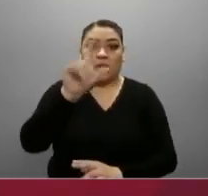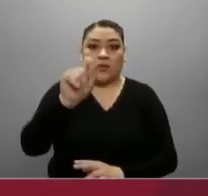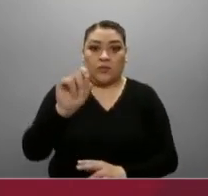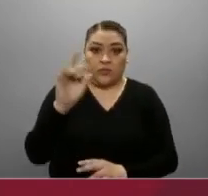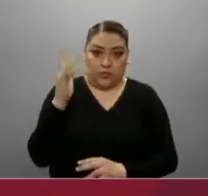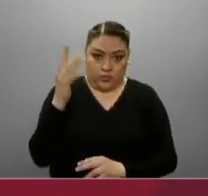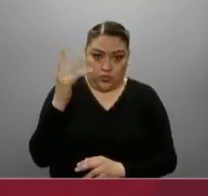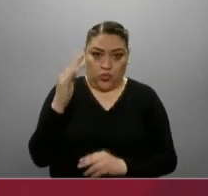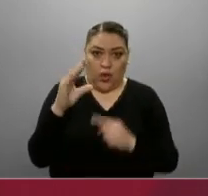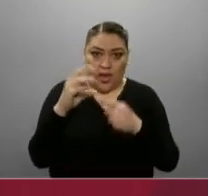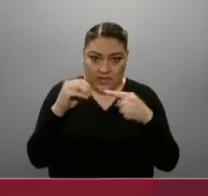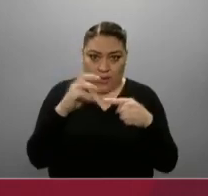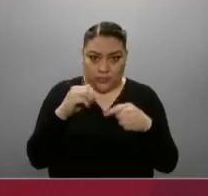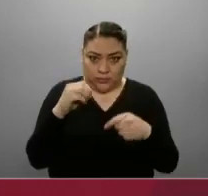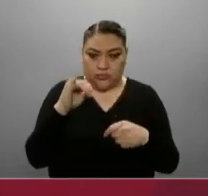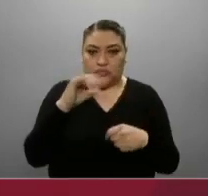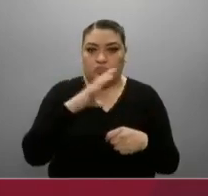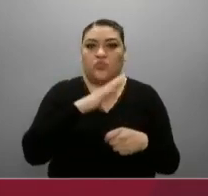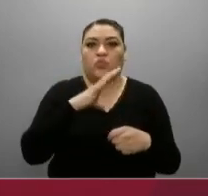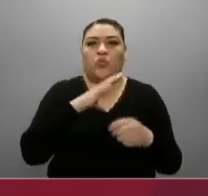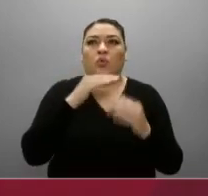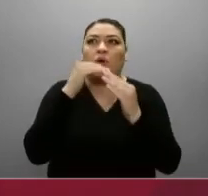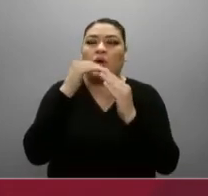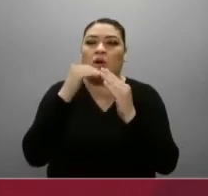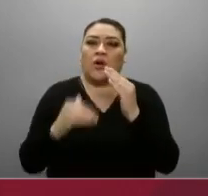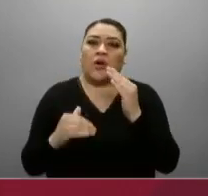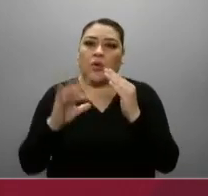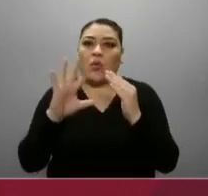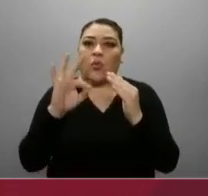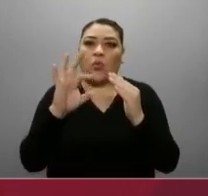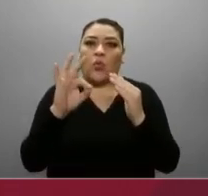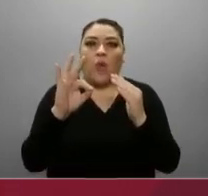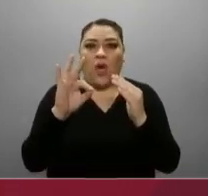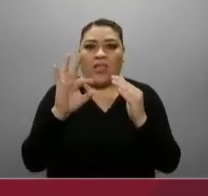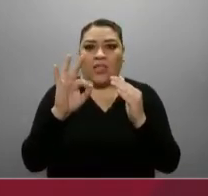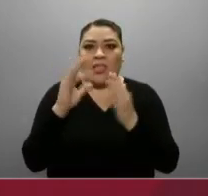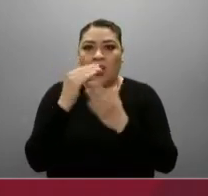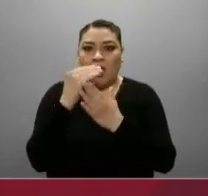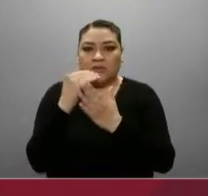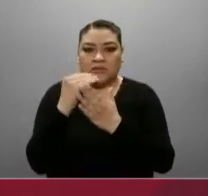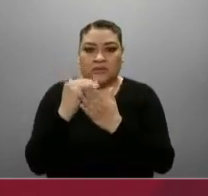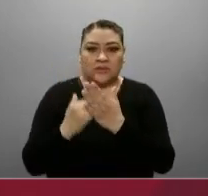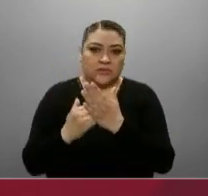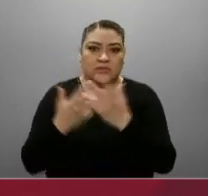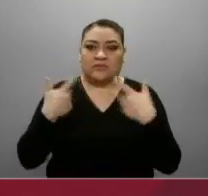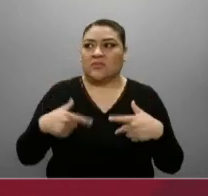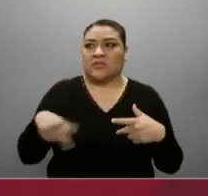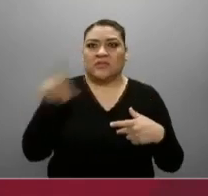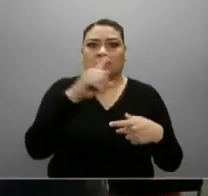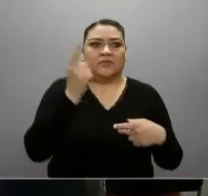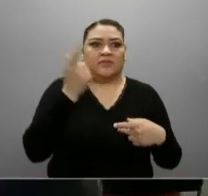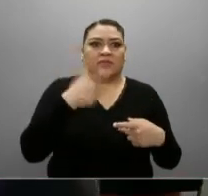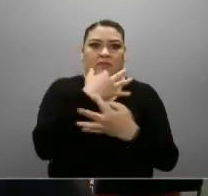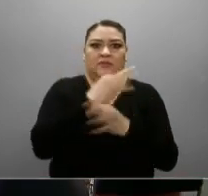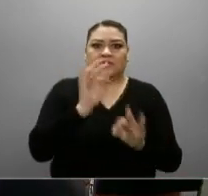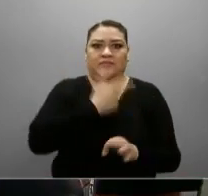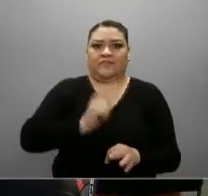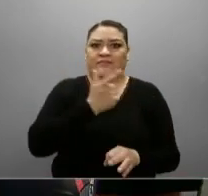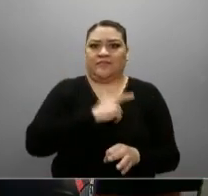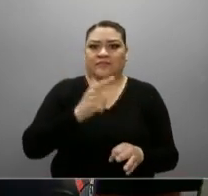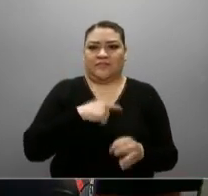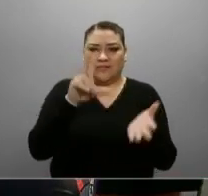25.50. Se movió cerca de 40 centavos, es decir, no les gustó a muchos el anuncio que hizo el